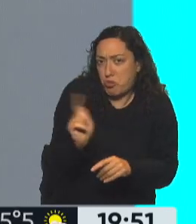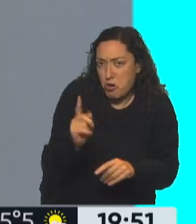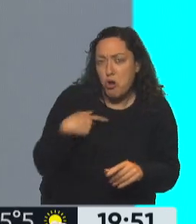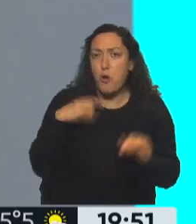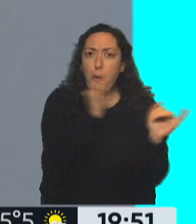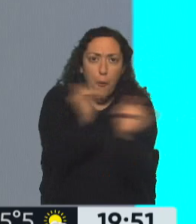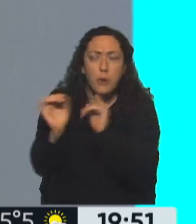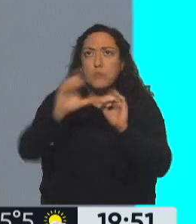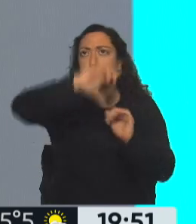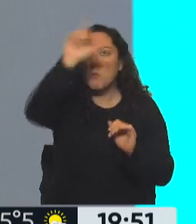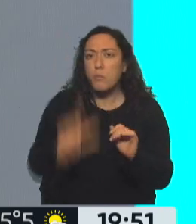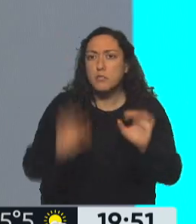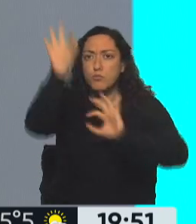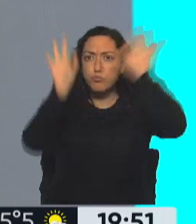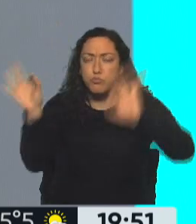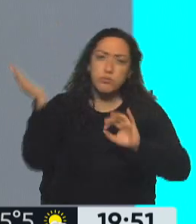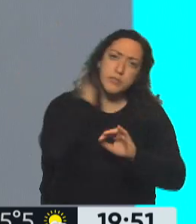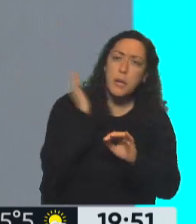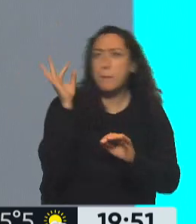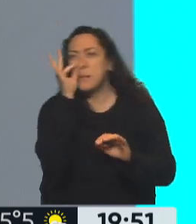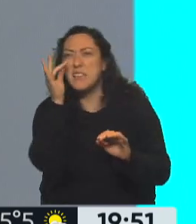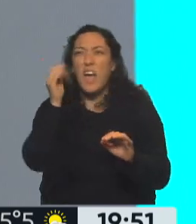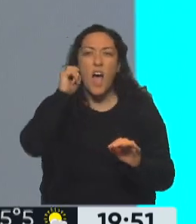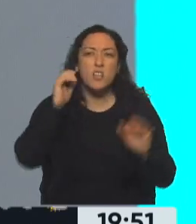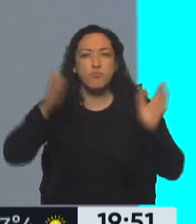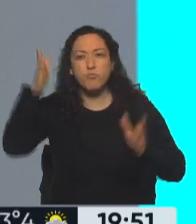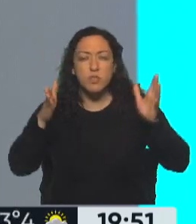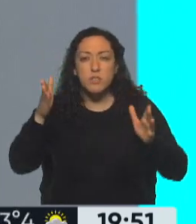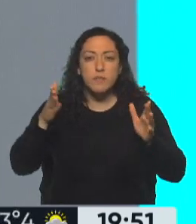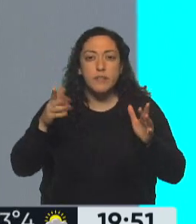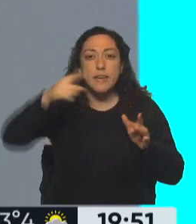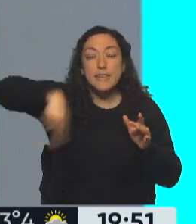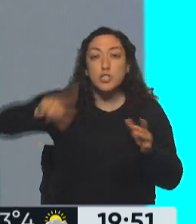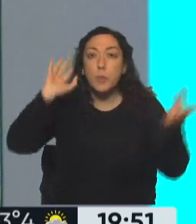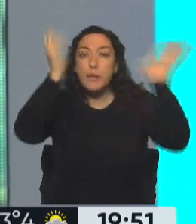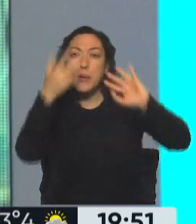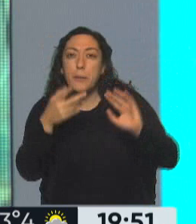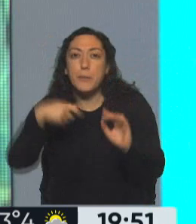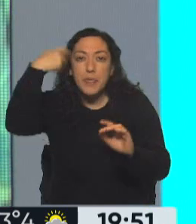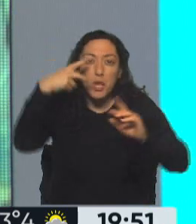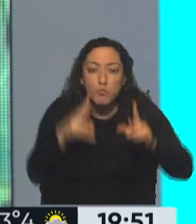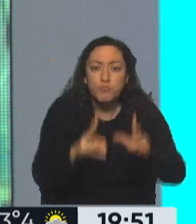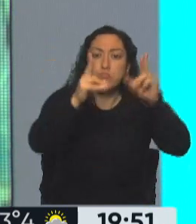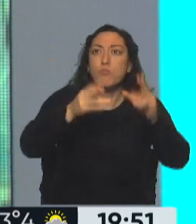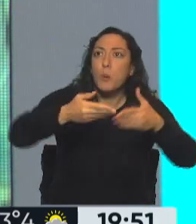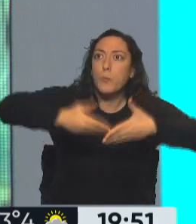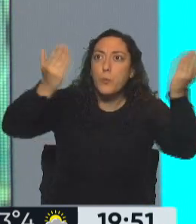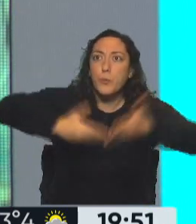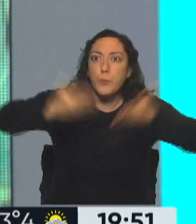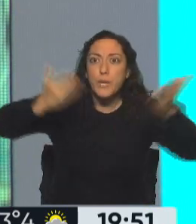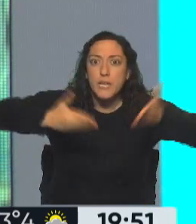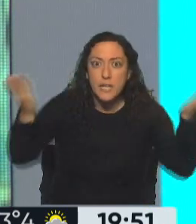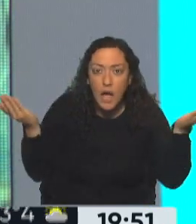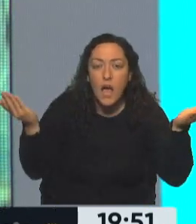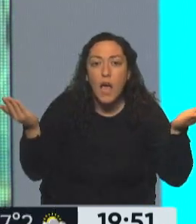diferentes partes del país que tenían entre 16 y 20 años y empezaron a recortar videos de Milei y empezaron a publicarlos. Y hoy los videos de Milei